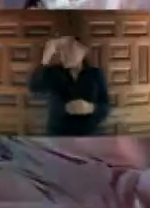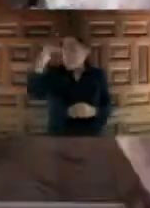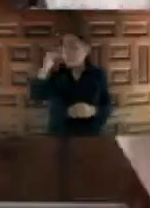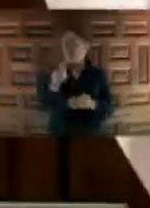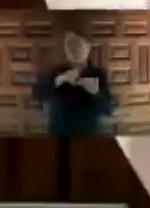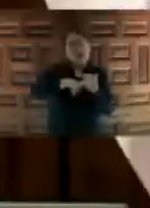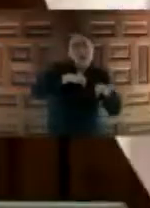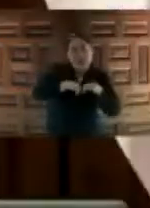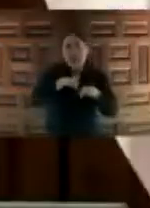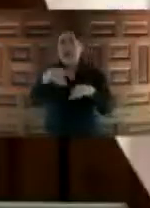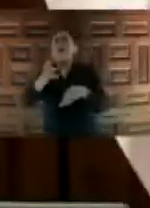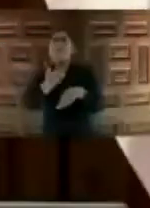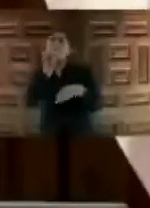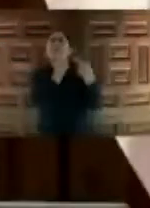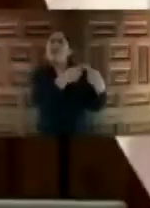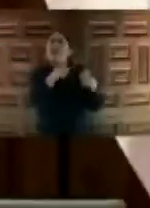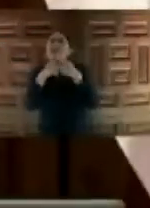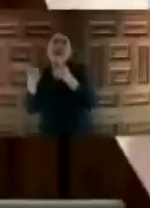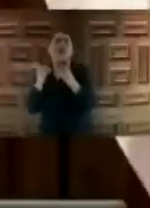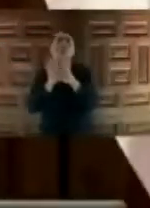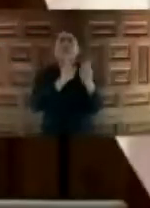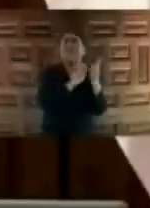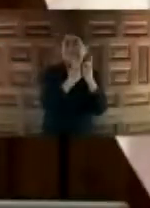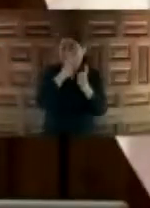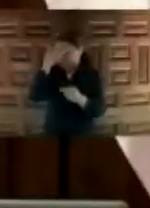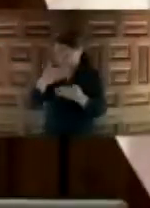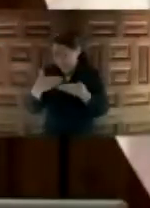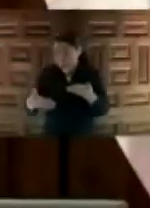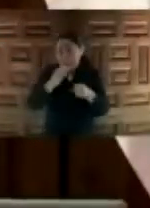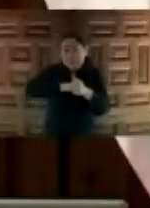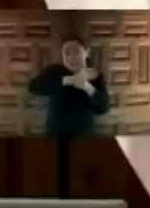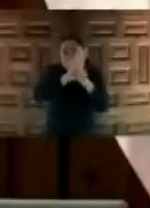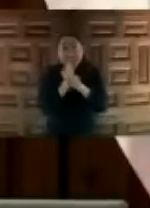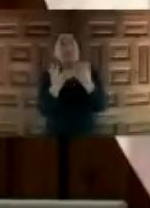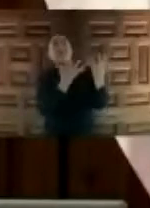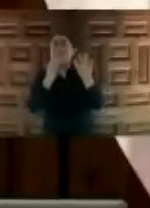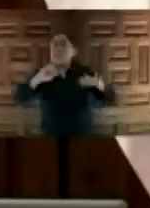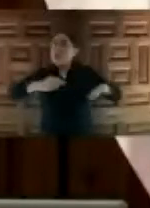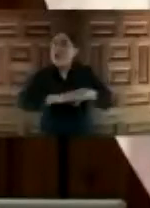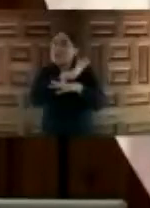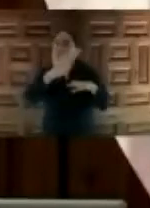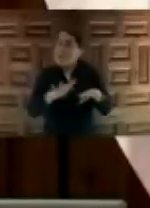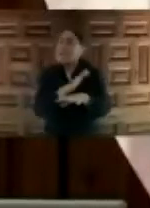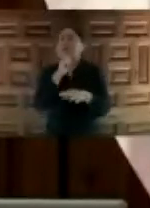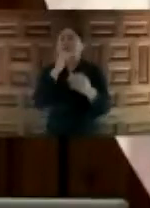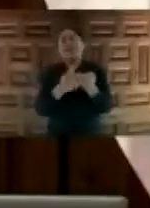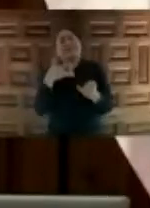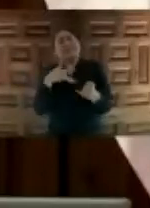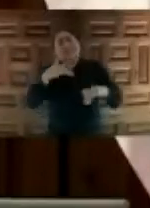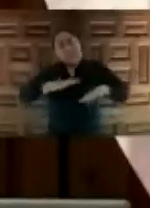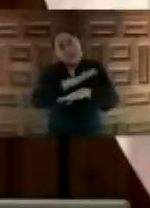distinta de socialización, de interacción. La pandemia misma nos mostró esas virtudes, pero también los grandes retos que como instituciones